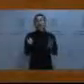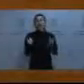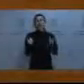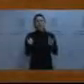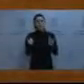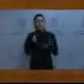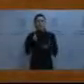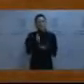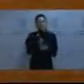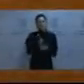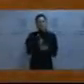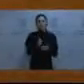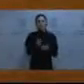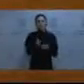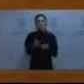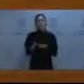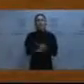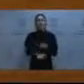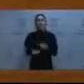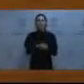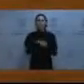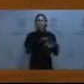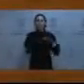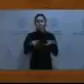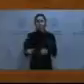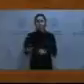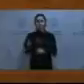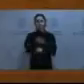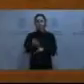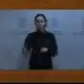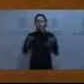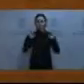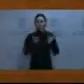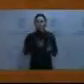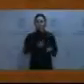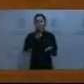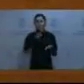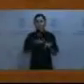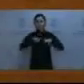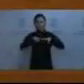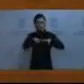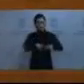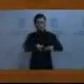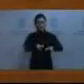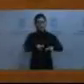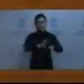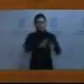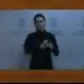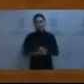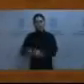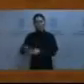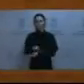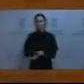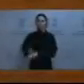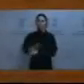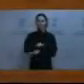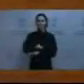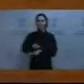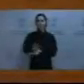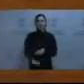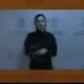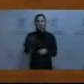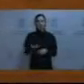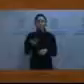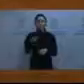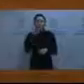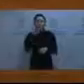apostando y en muchos sitios se está dando muy buenos resultados. Se compatibiliza el desarrollo de una investigación con un desarrollo sostenible del bien, que es fundamental porque sin